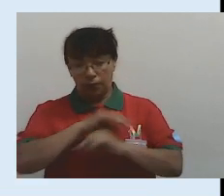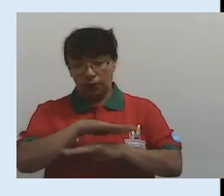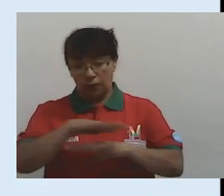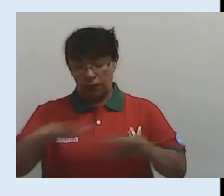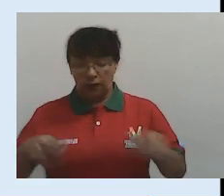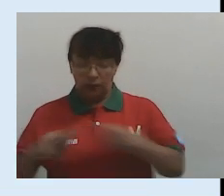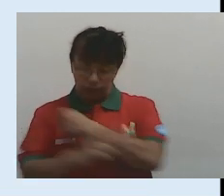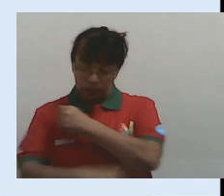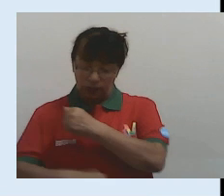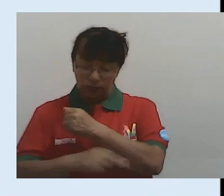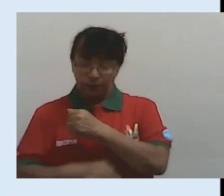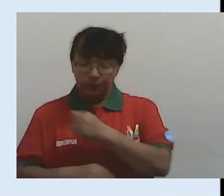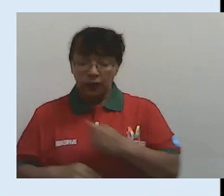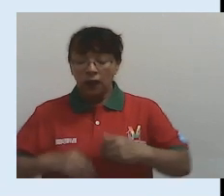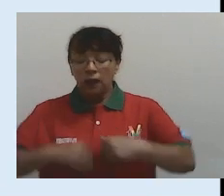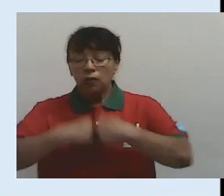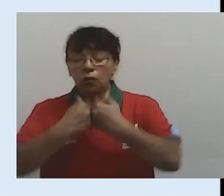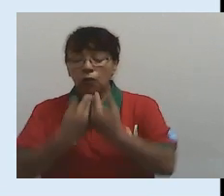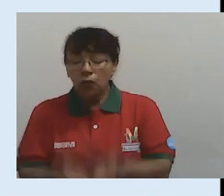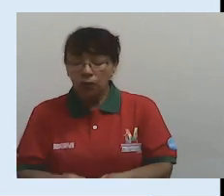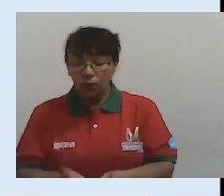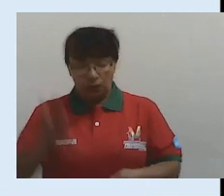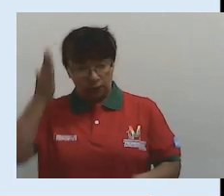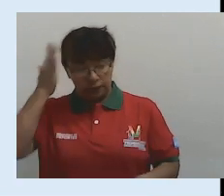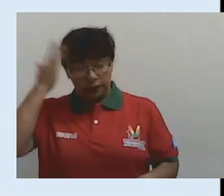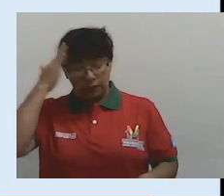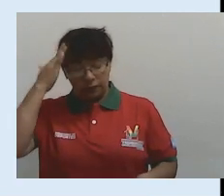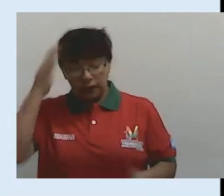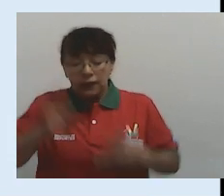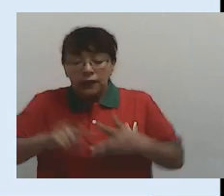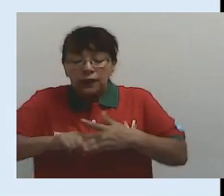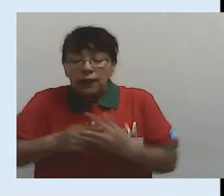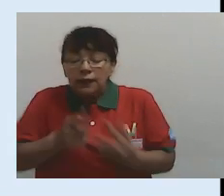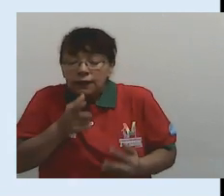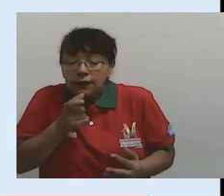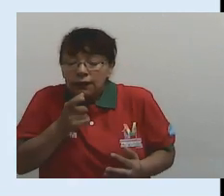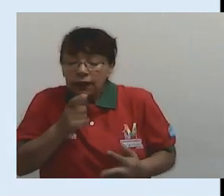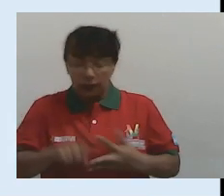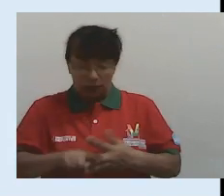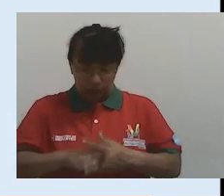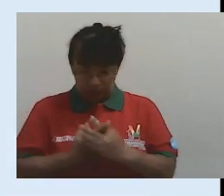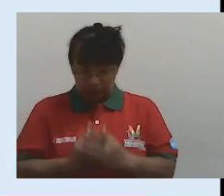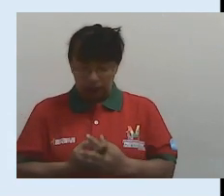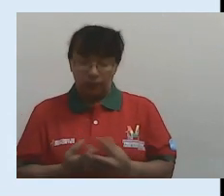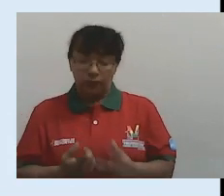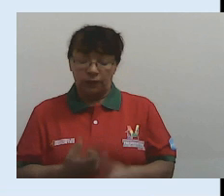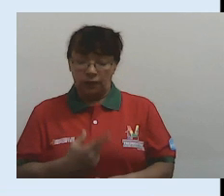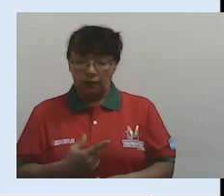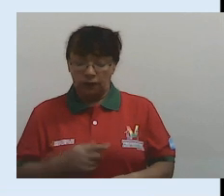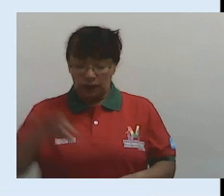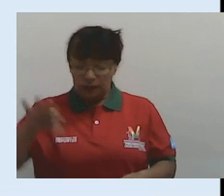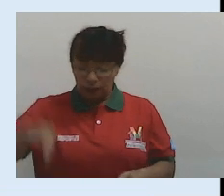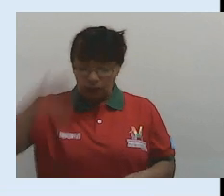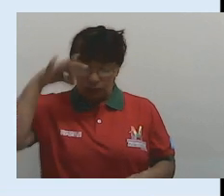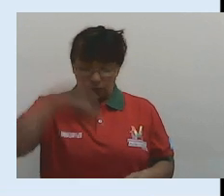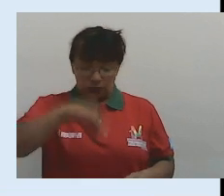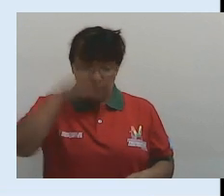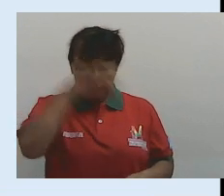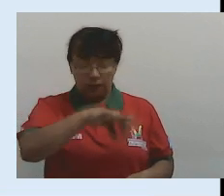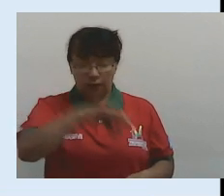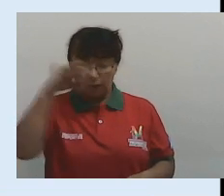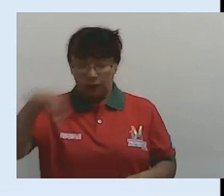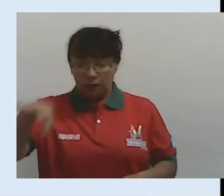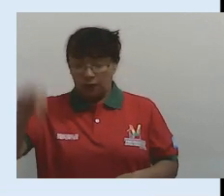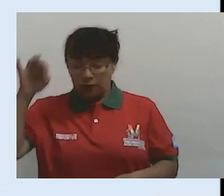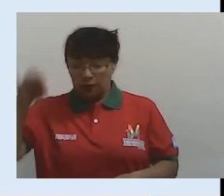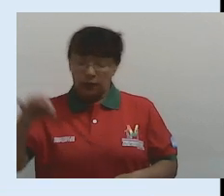empieza en el salto largo o quién empieza en el relevo? ¿Cómo se hace? Con sorteo. En el sorteo, en